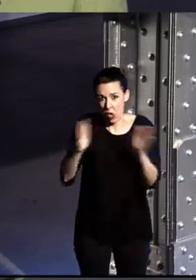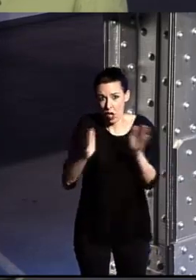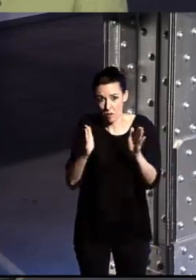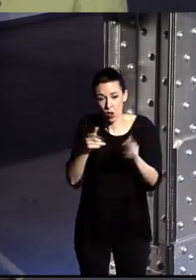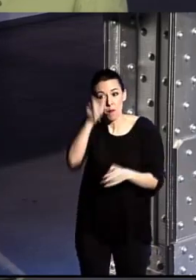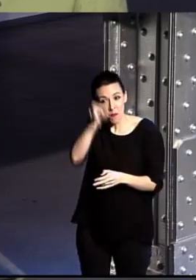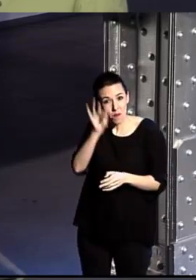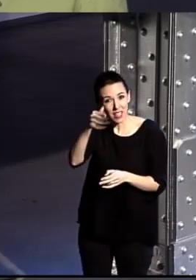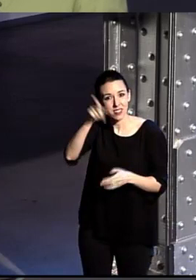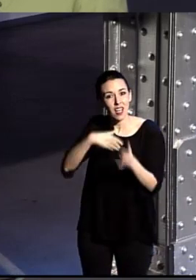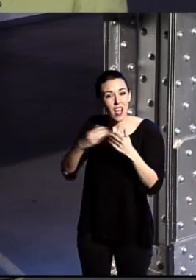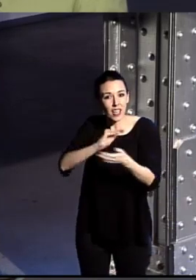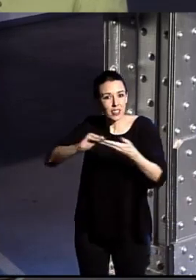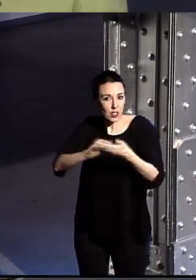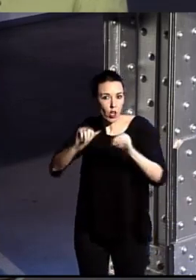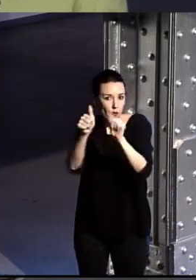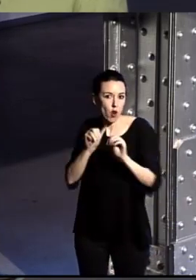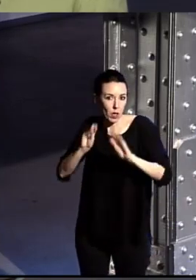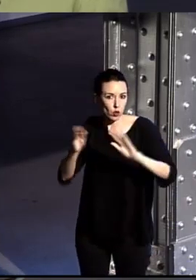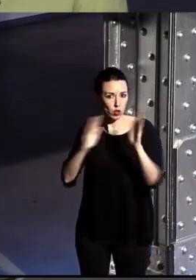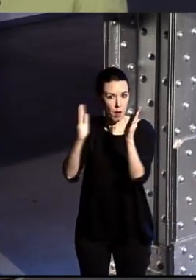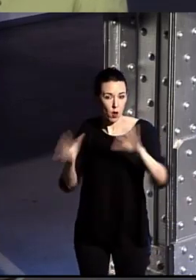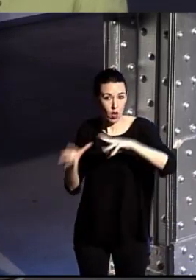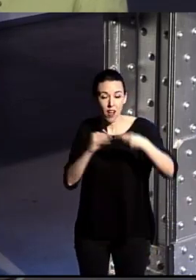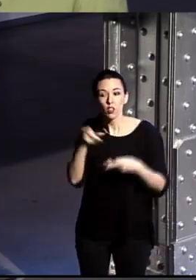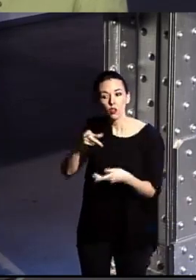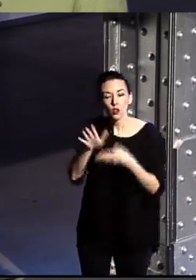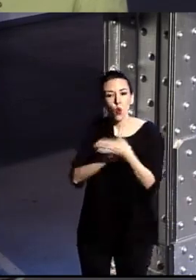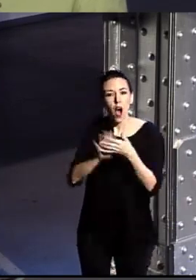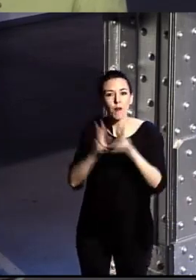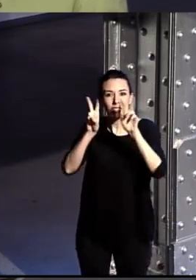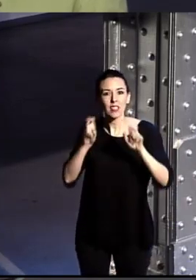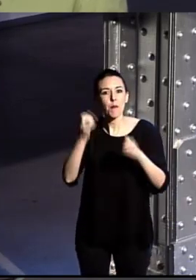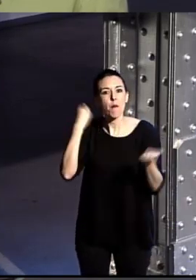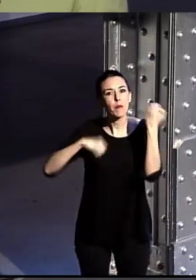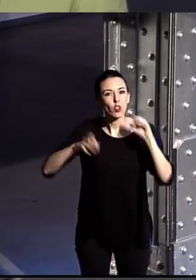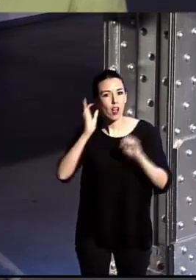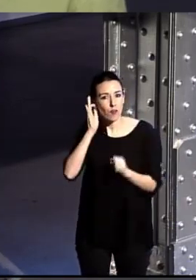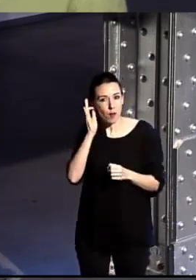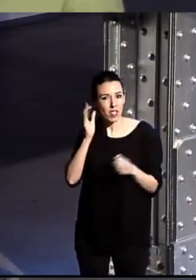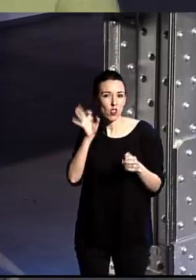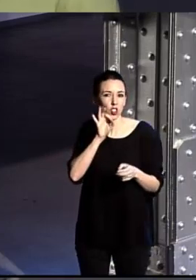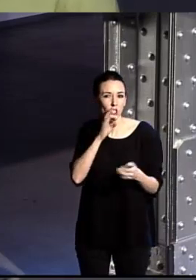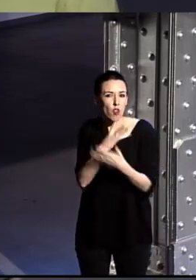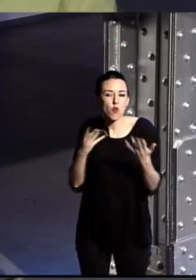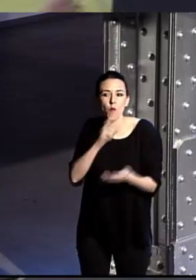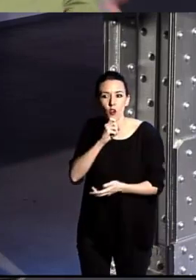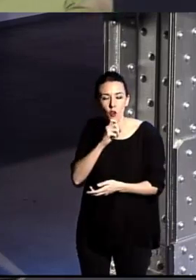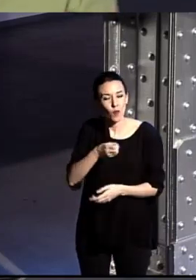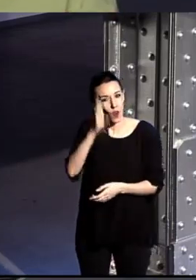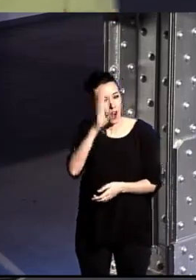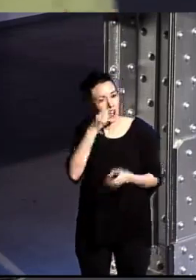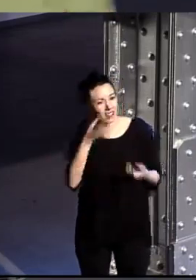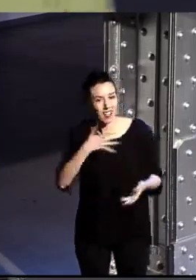una determinada manera. Y tú nos vas a hablar de cómo son los personajes femeninos en estos autores del siglo XIX, ¿no? Bueno, hola Marta. Hola, ¿qué